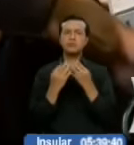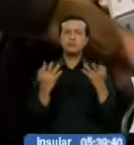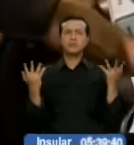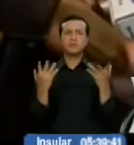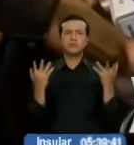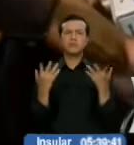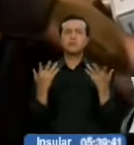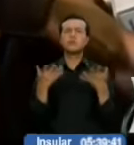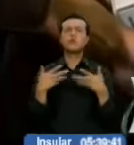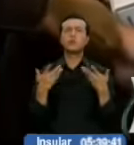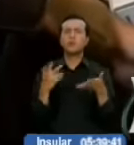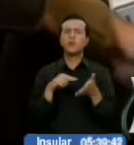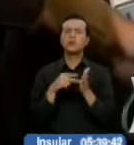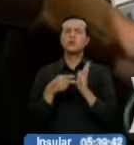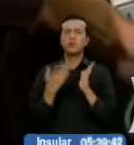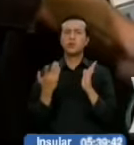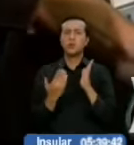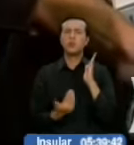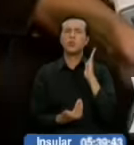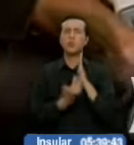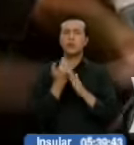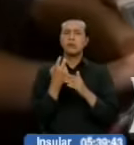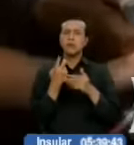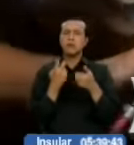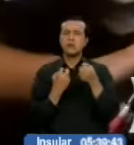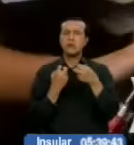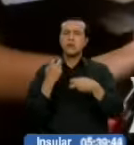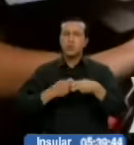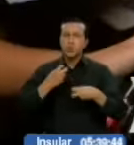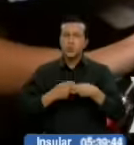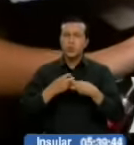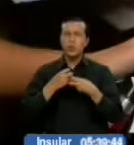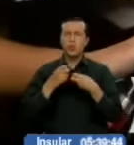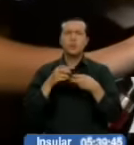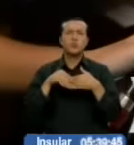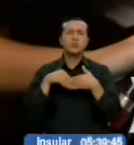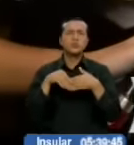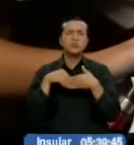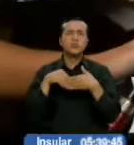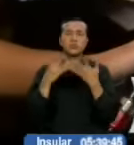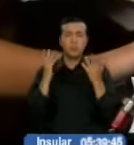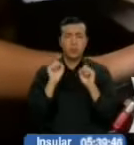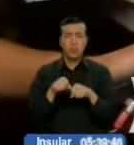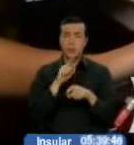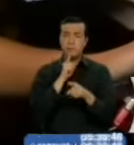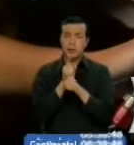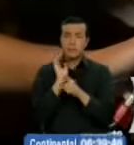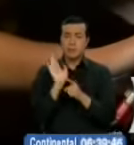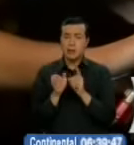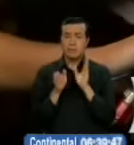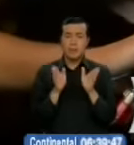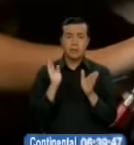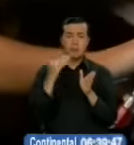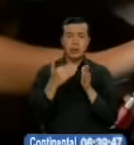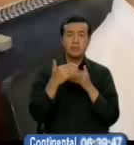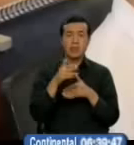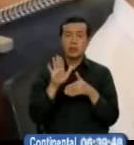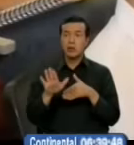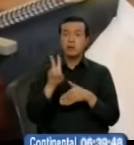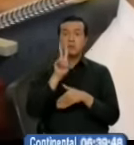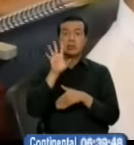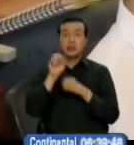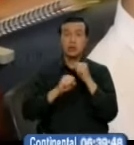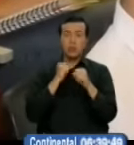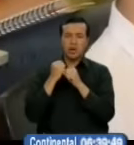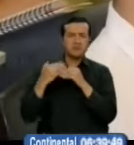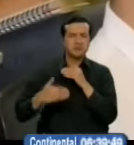steel framing, es un tipo de acero ligero. Por lo menos se puede garantizar el uso de 25 años. Esta